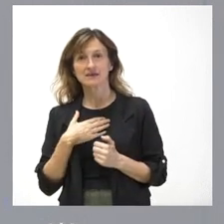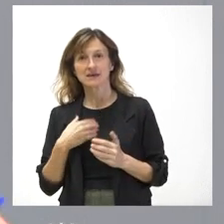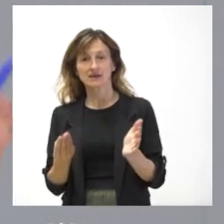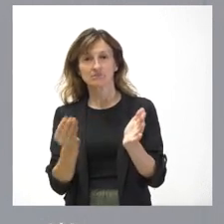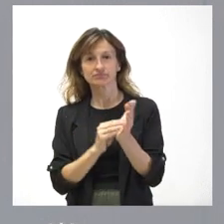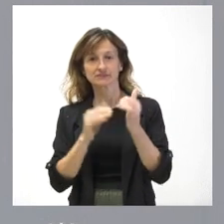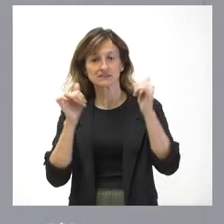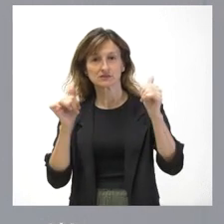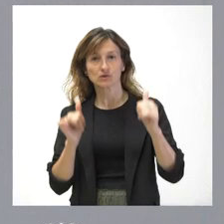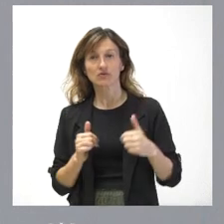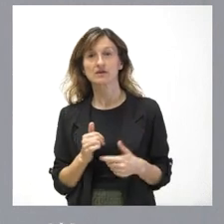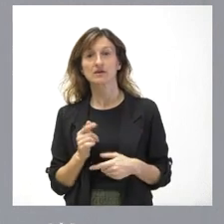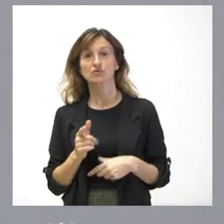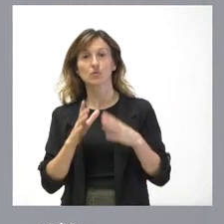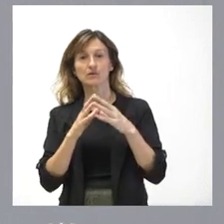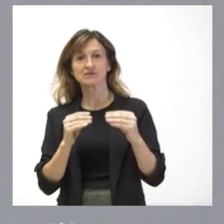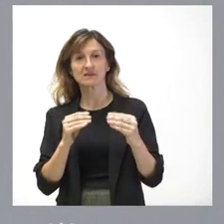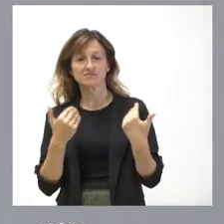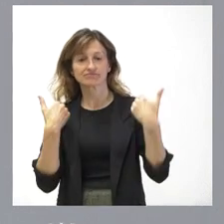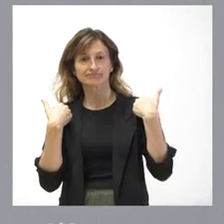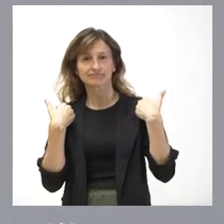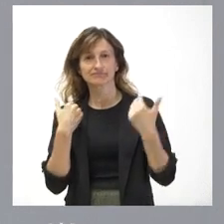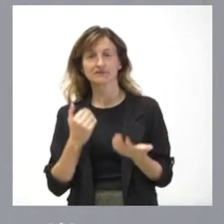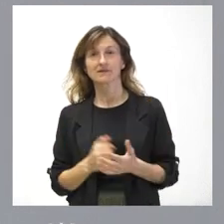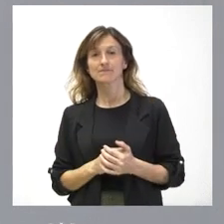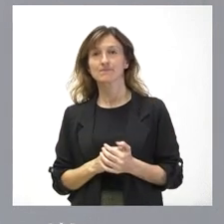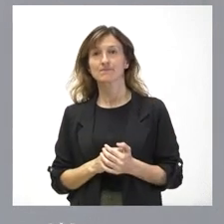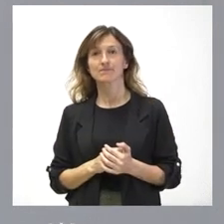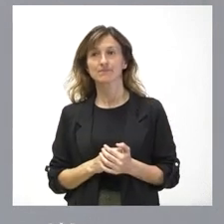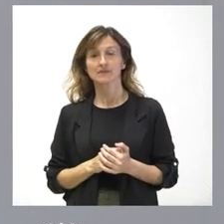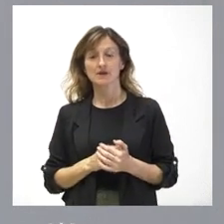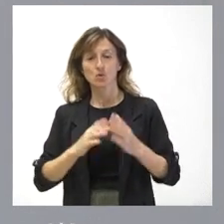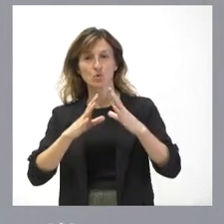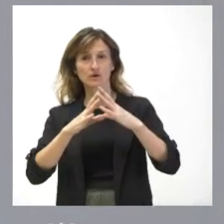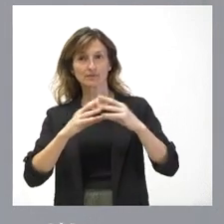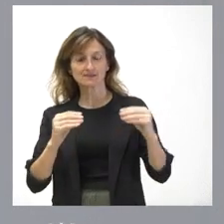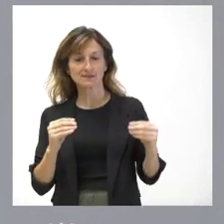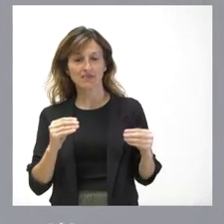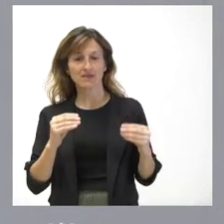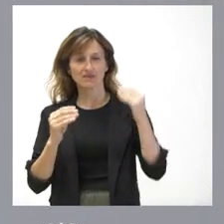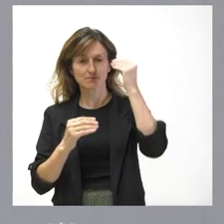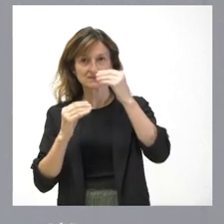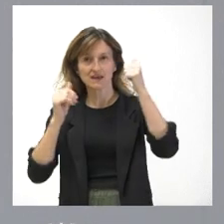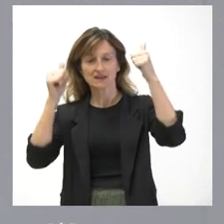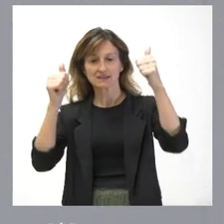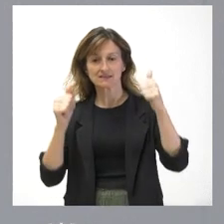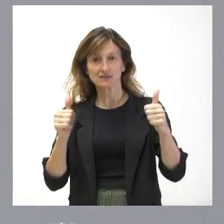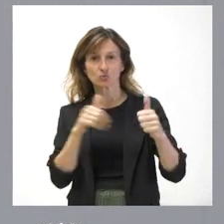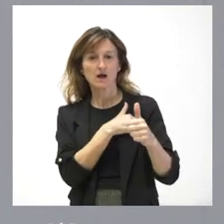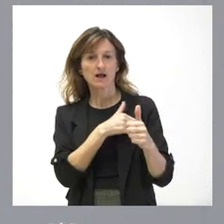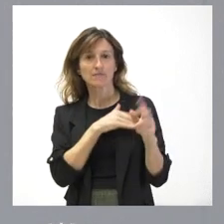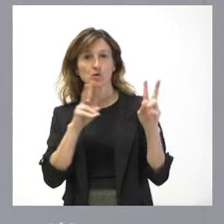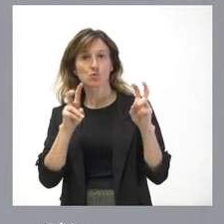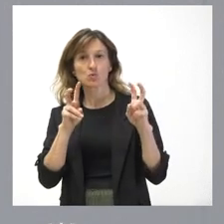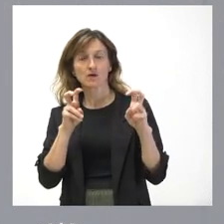lógicamente son las universidades quienes tienen esa autonomía Universitaria son las universidades los que plantearán Cuáles son los nuevos títulos académicos dentro